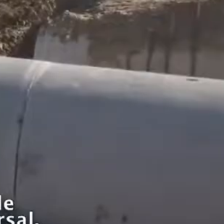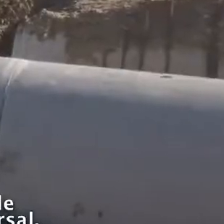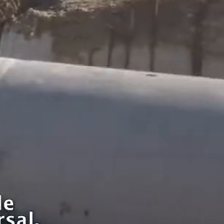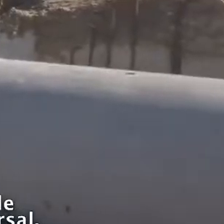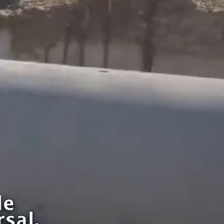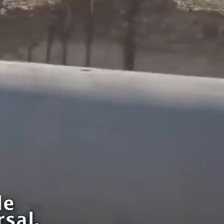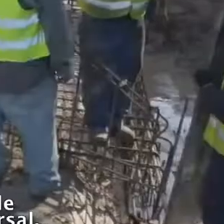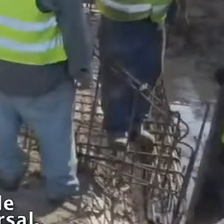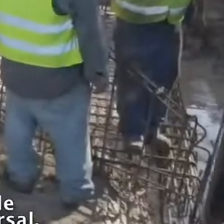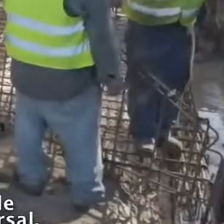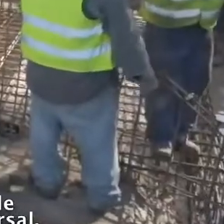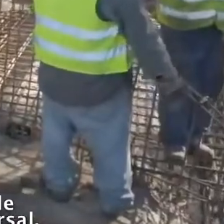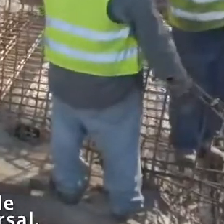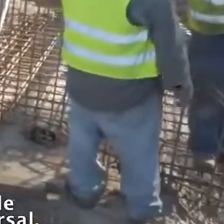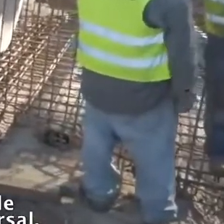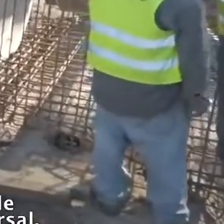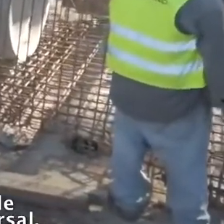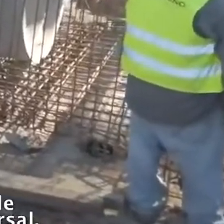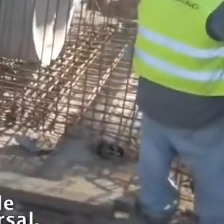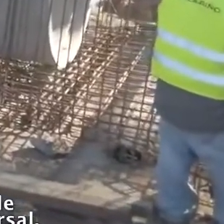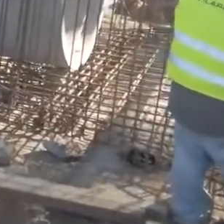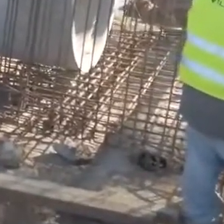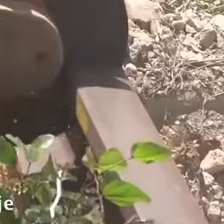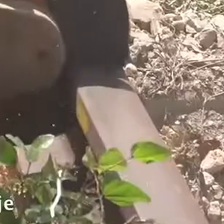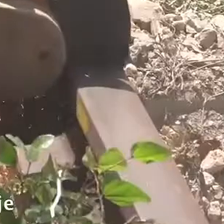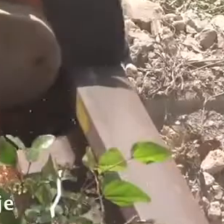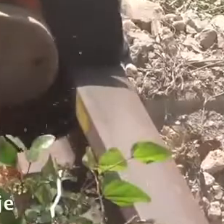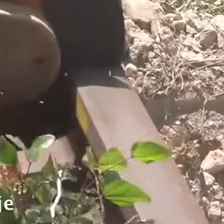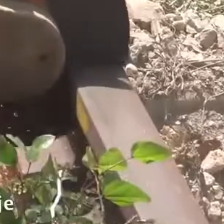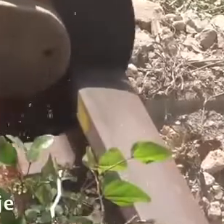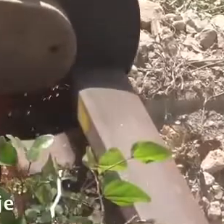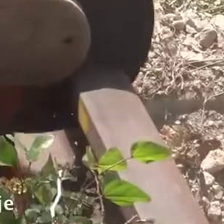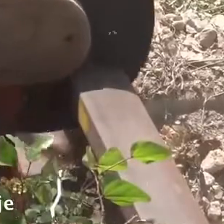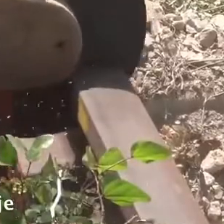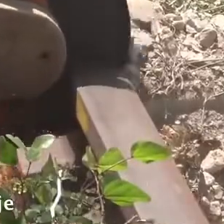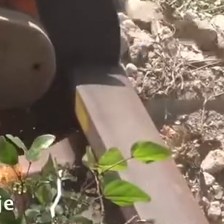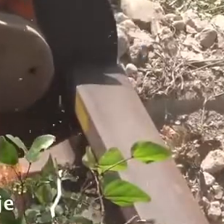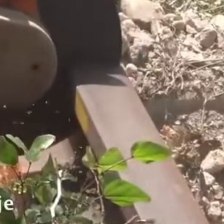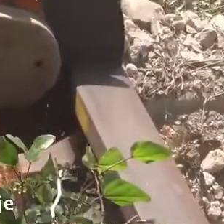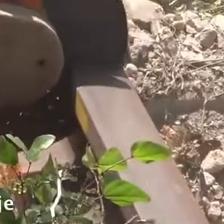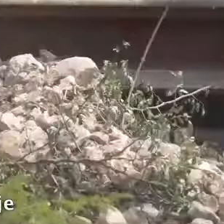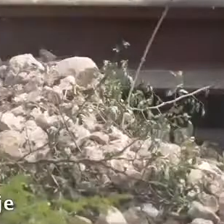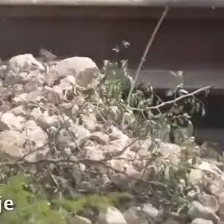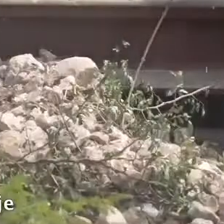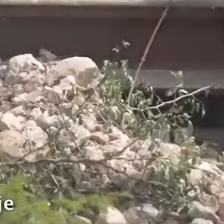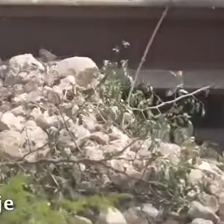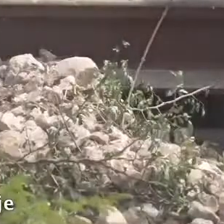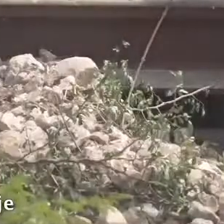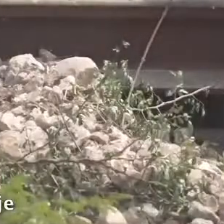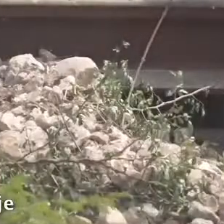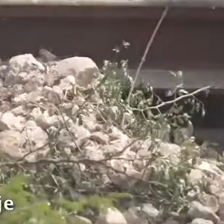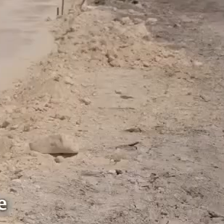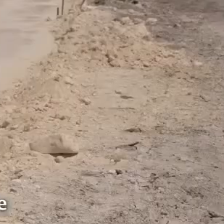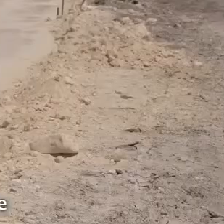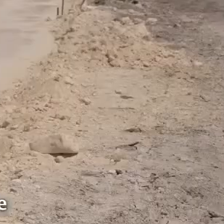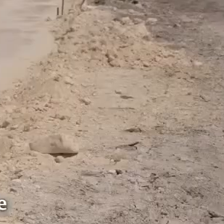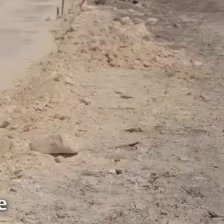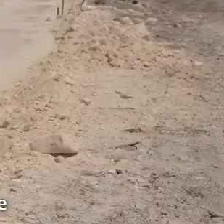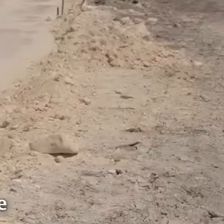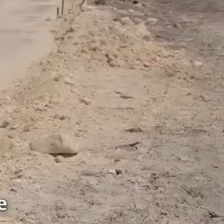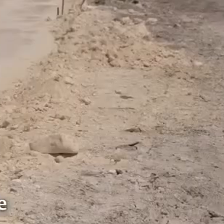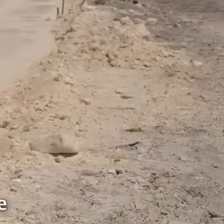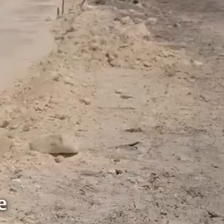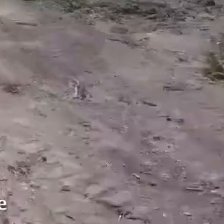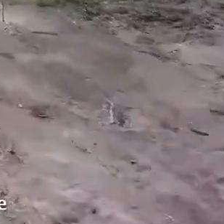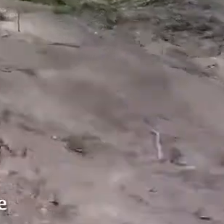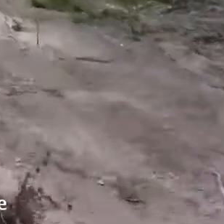acostillamiento de tuberías para las obras de drenaje transversal. En el tramo 2, avanzamos en el desmontaje de la vía antigua, los trabajos